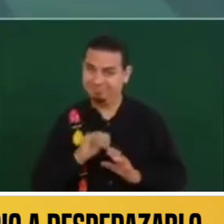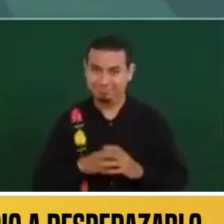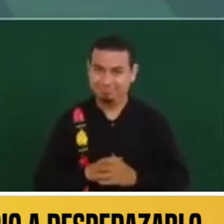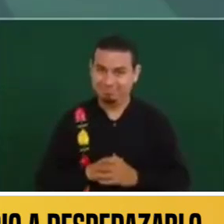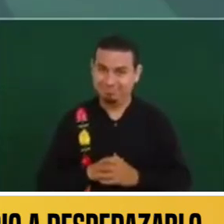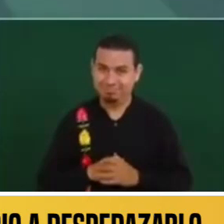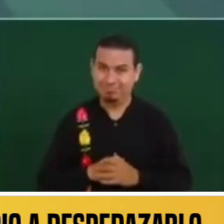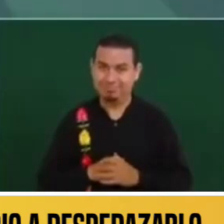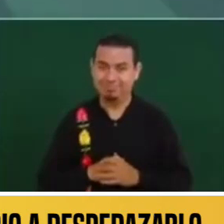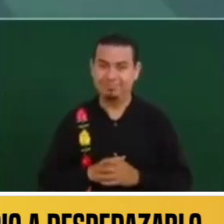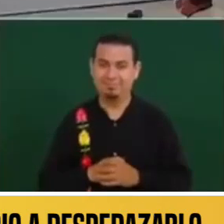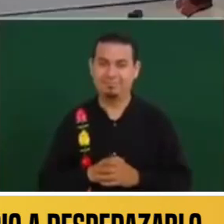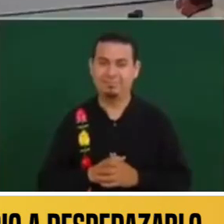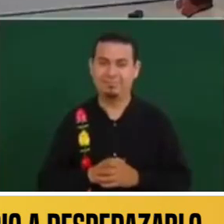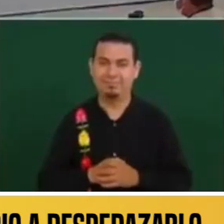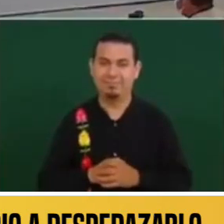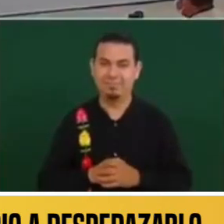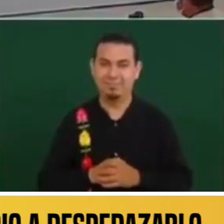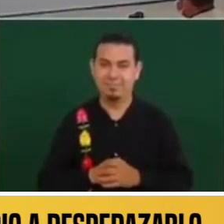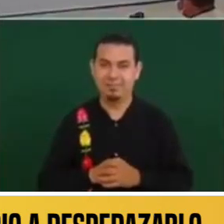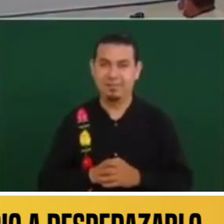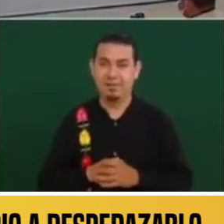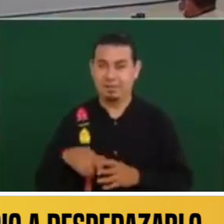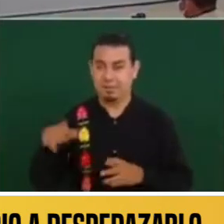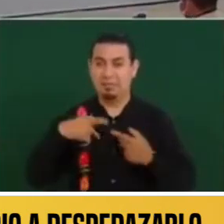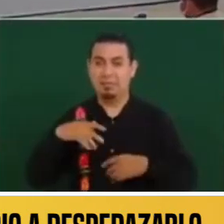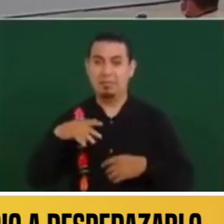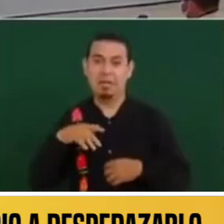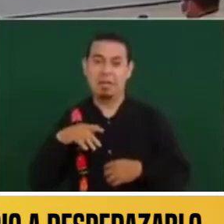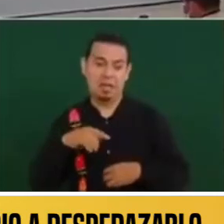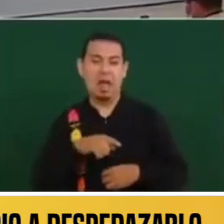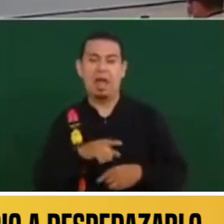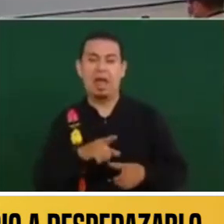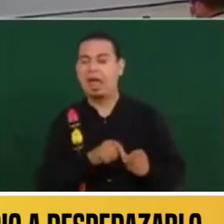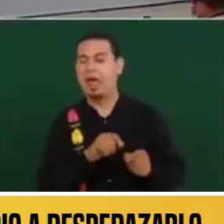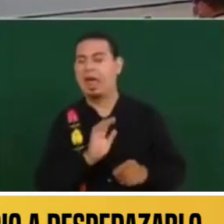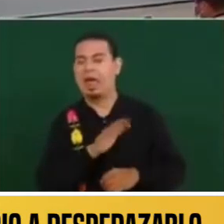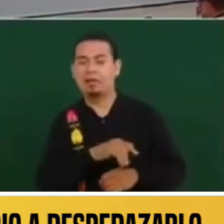porque a lo mejor ayuda a esto,